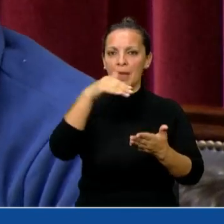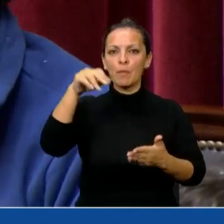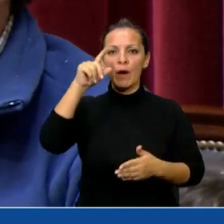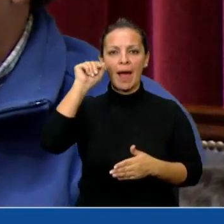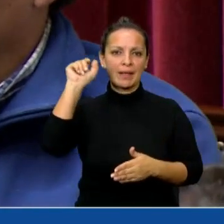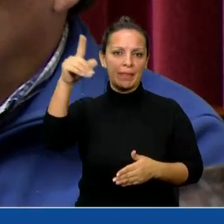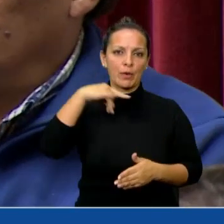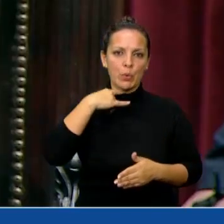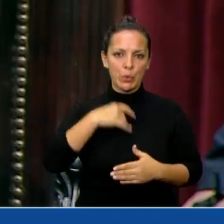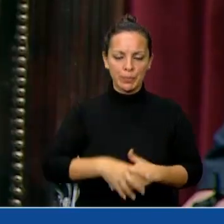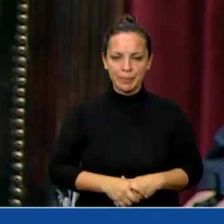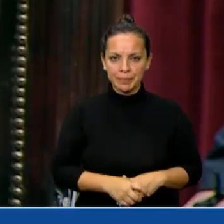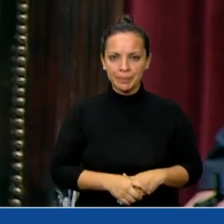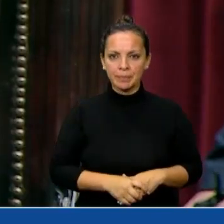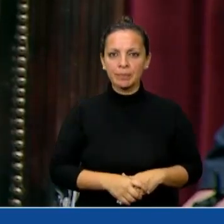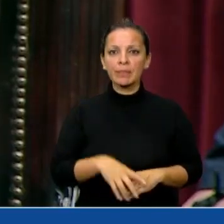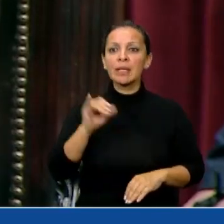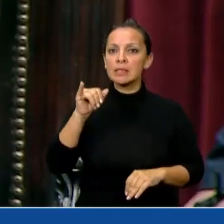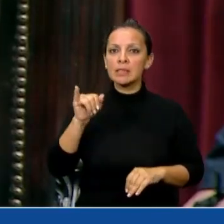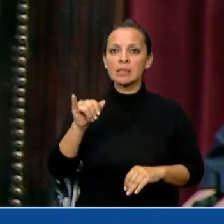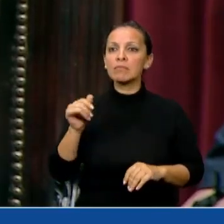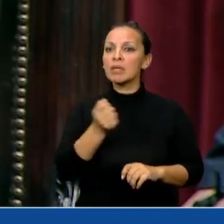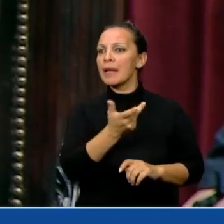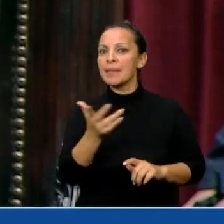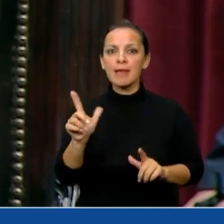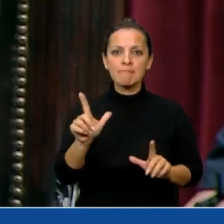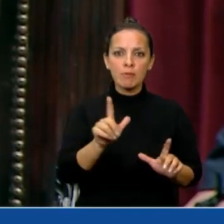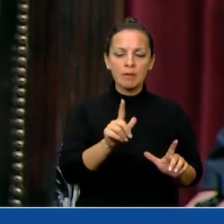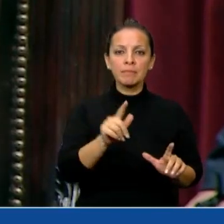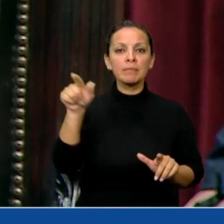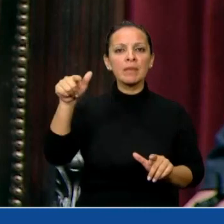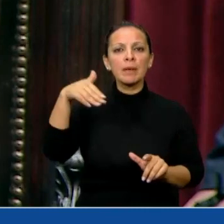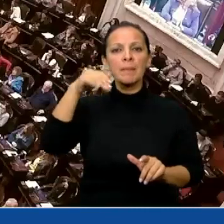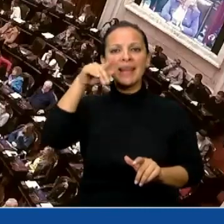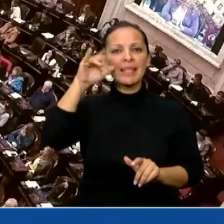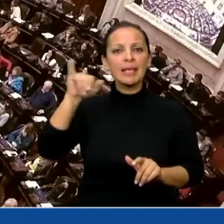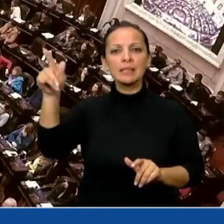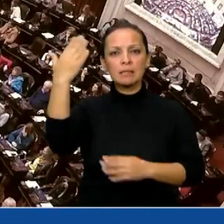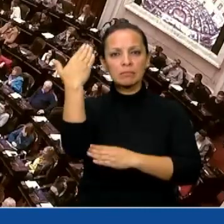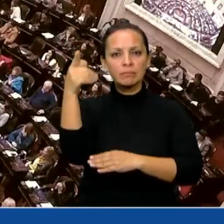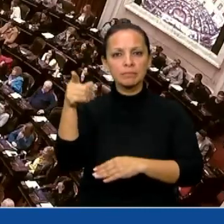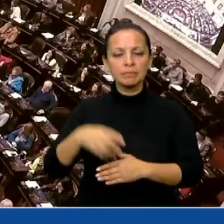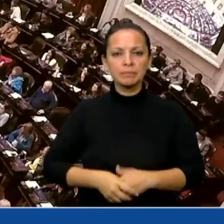Jujuy. Sí, no hay quórum. Diputado Martínez, en uso de la palabra.